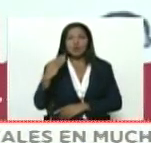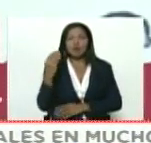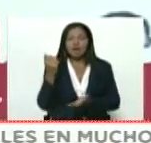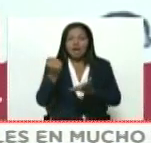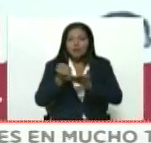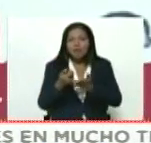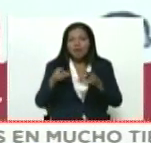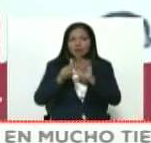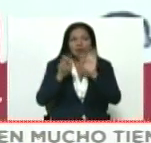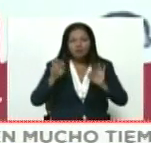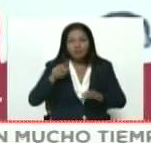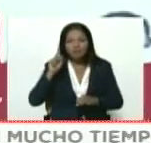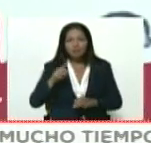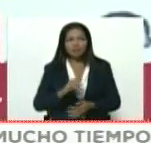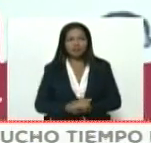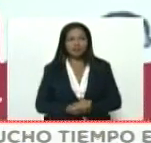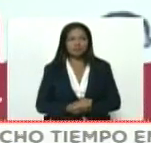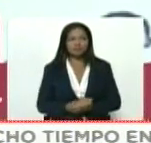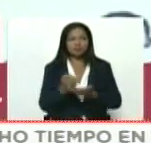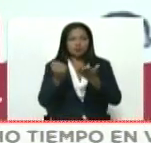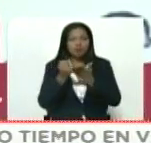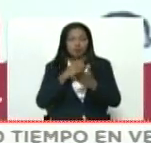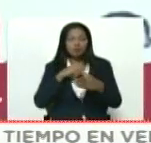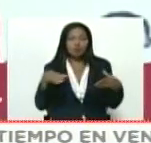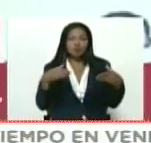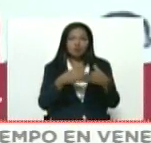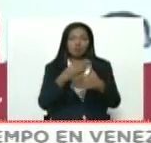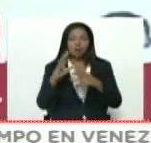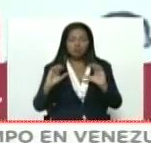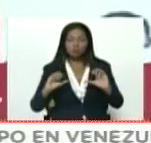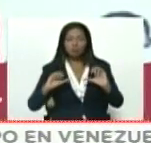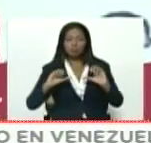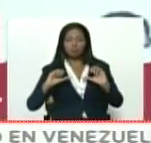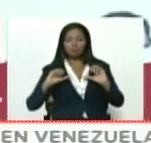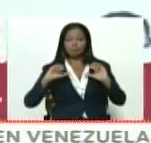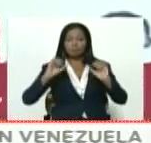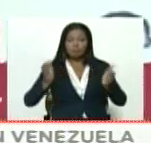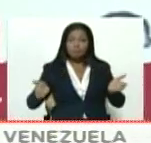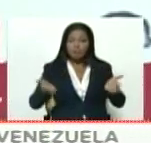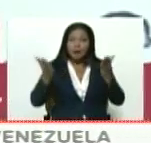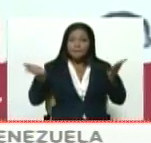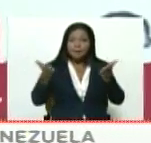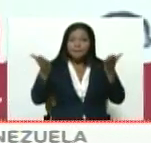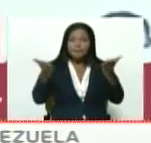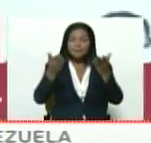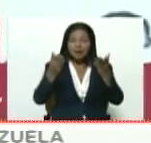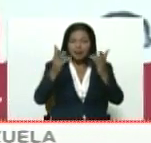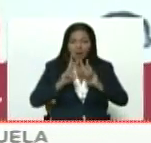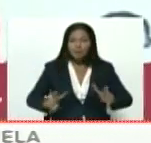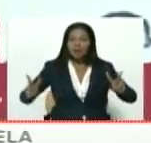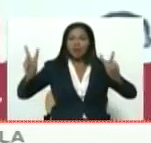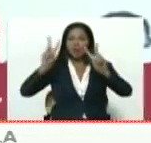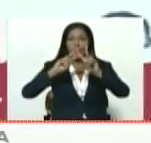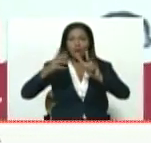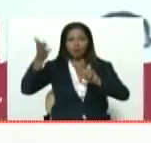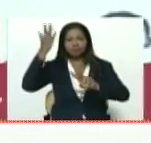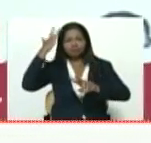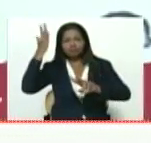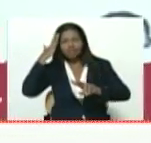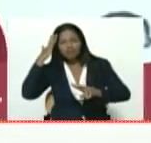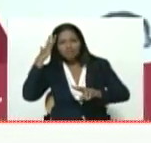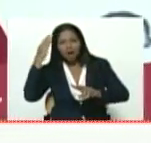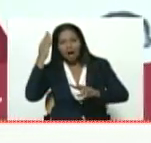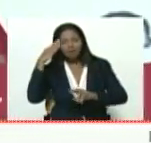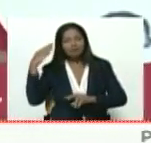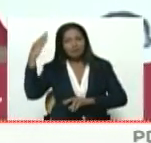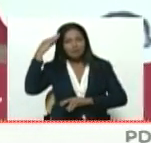ayudar a que esa generación que se va levantando se levante con valores, con conocimiento, con